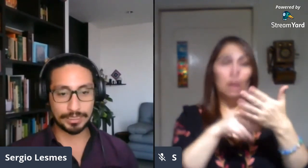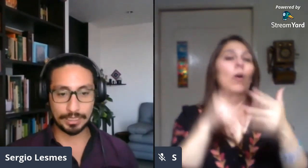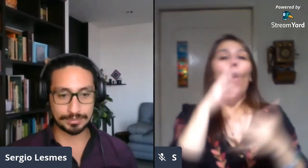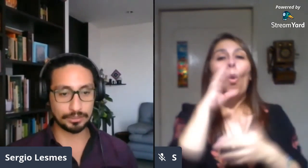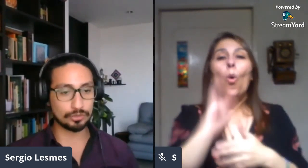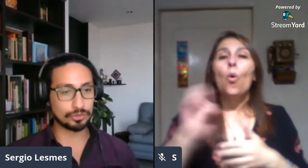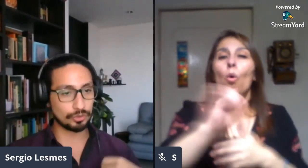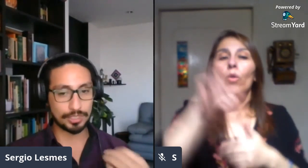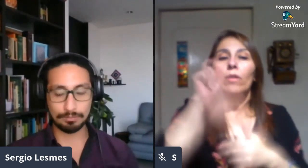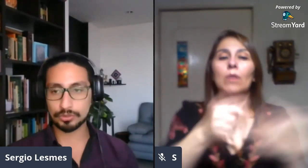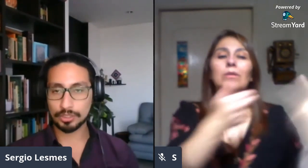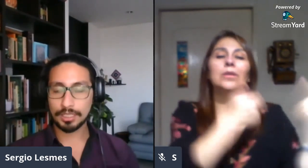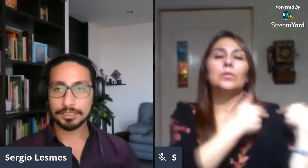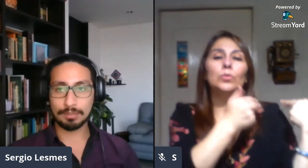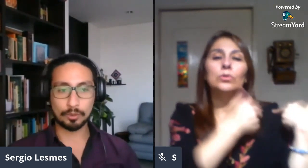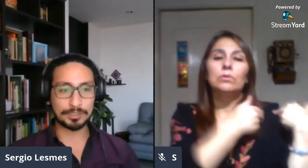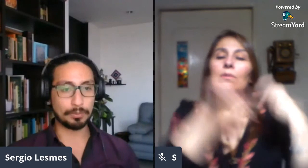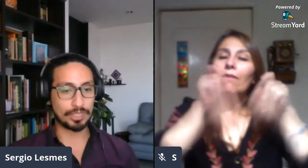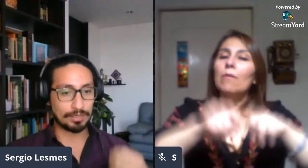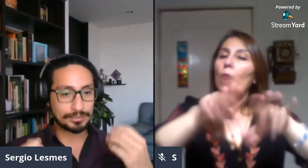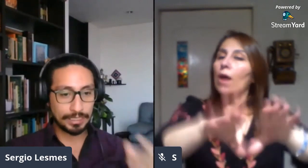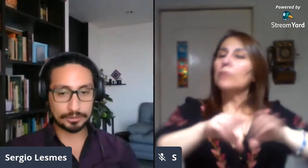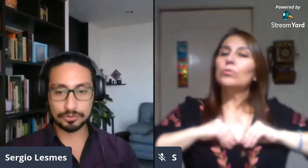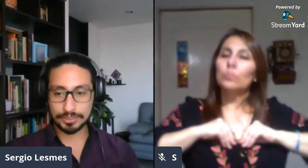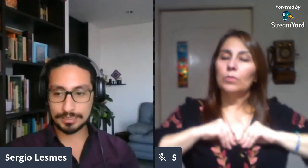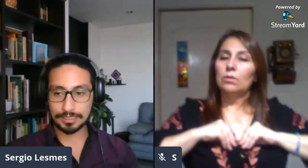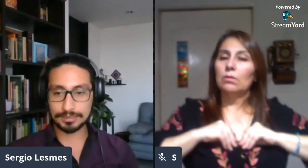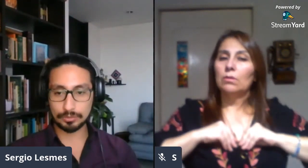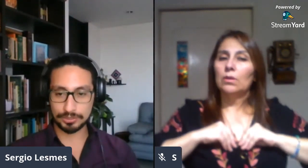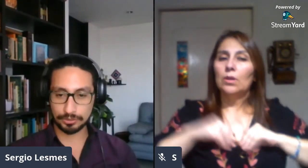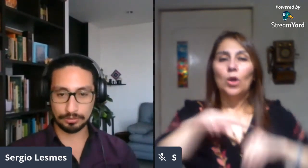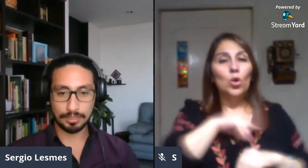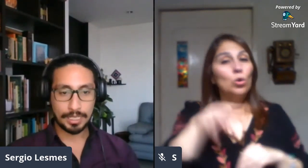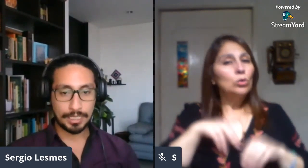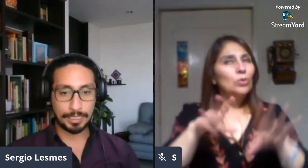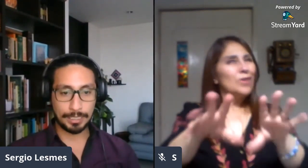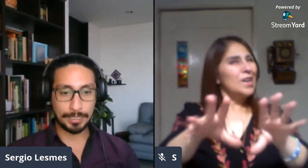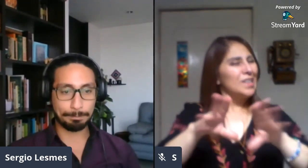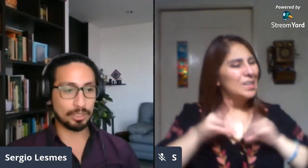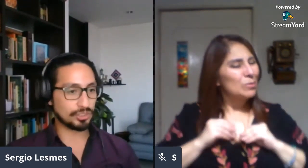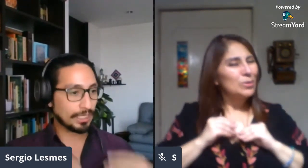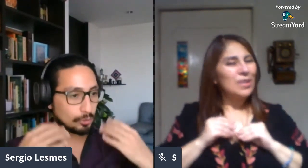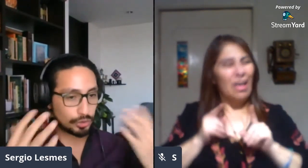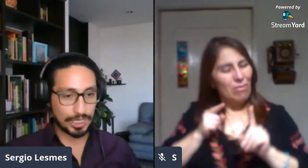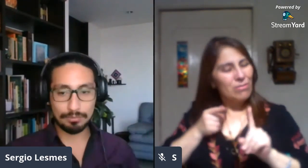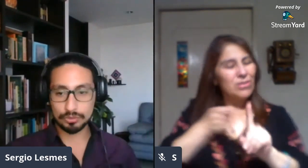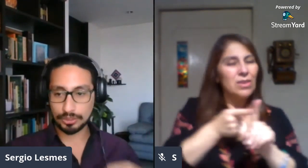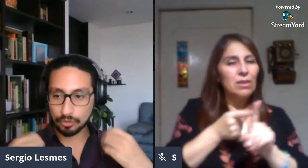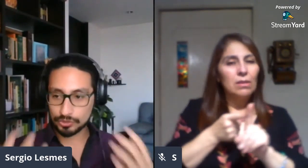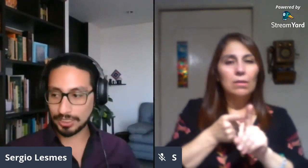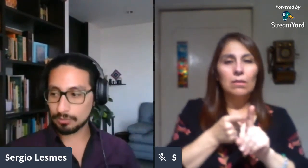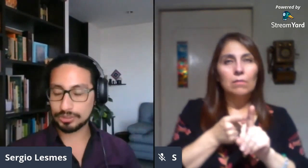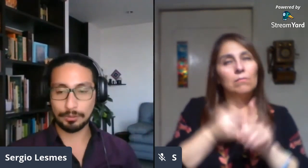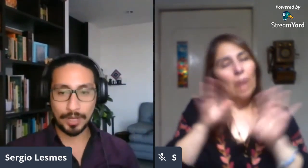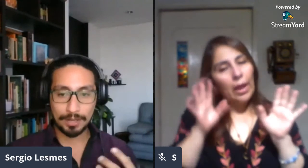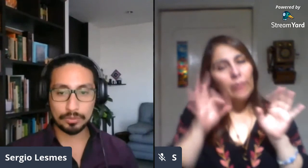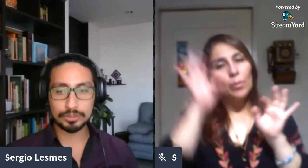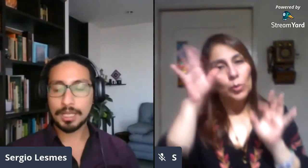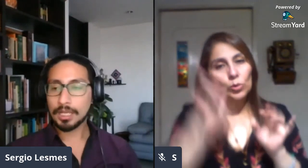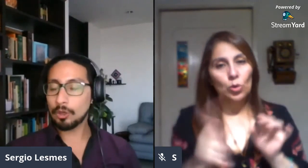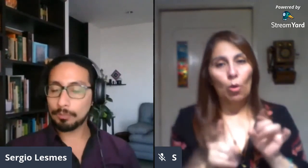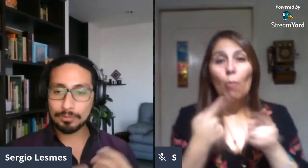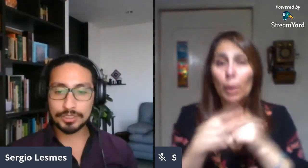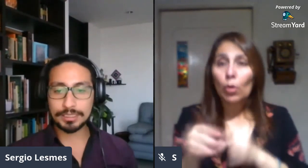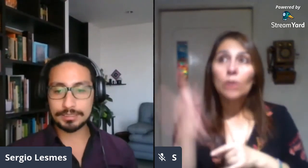hay que asumirla, si nosotros no seamos, digamos, responsables directos de esa situación, pero si escuchamos, si conocemos, si